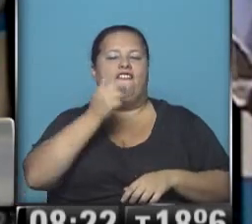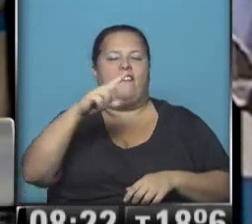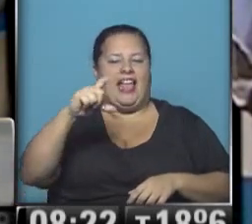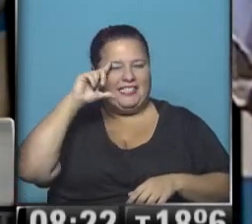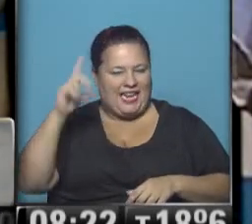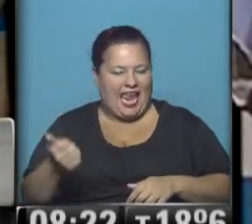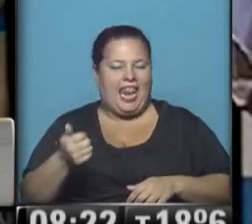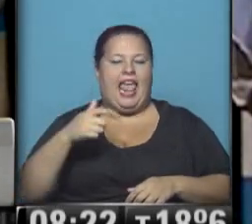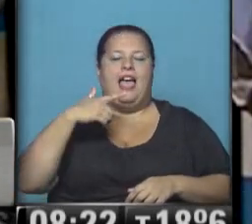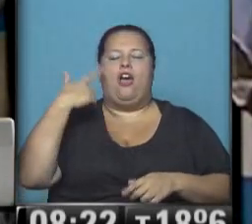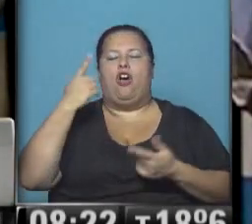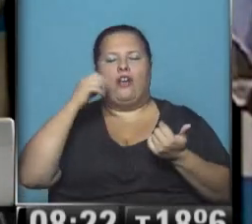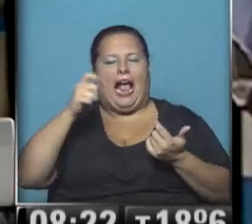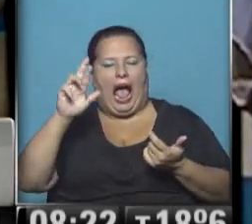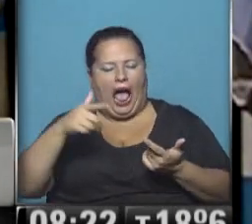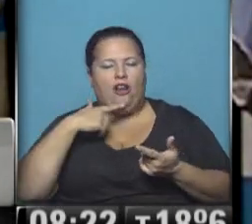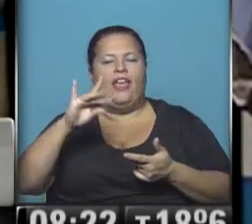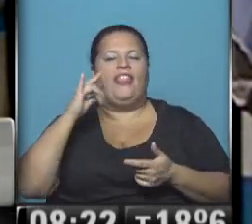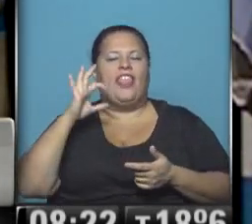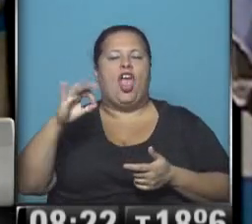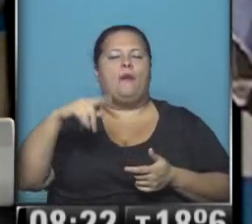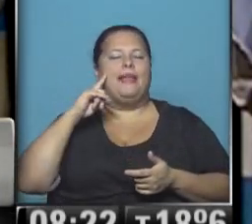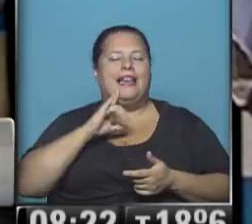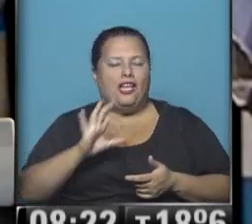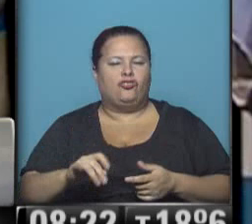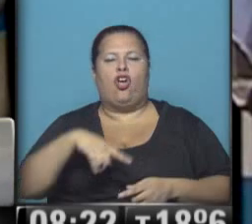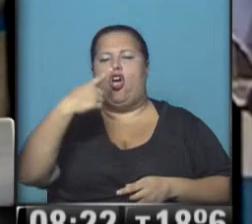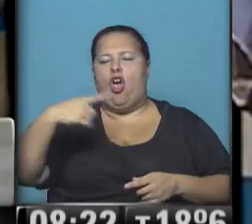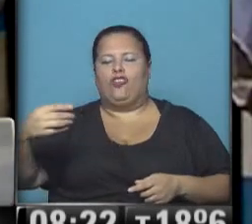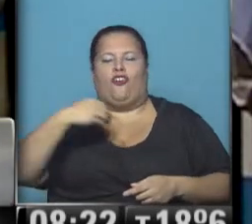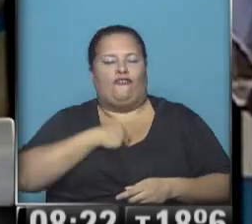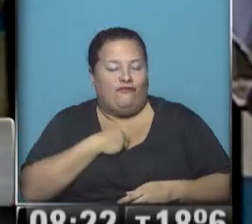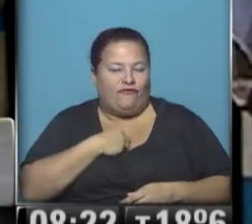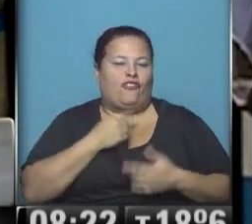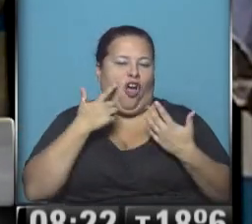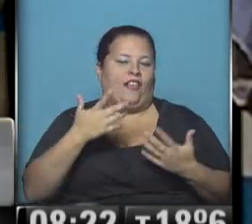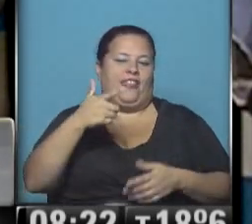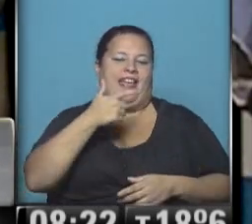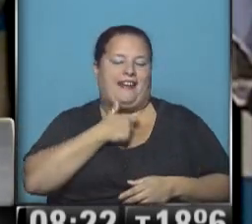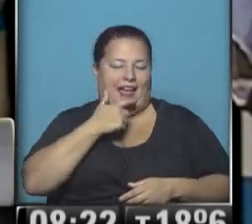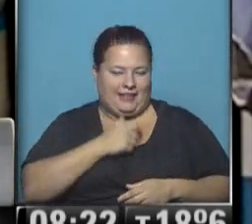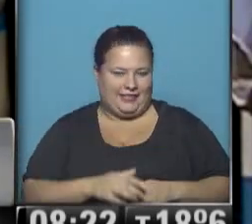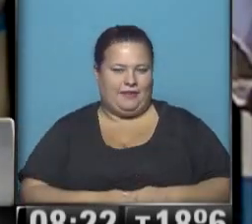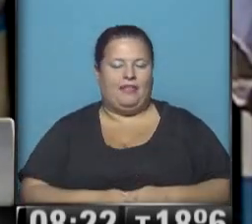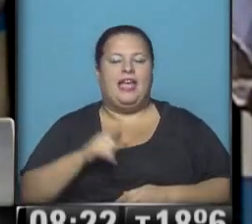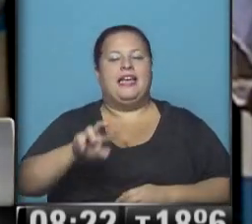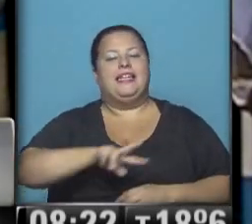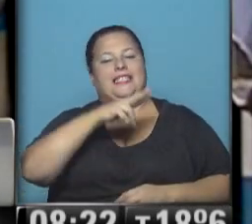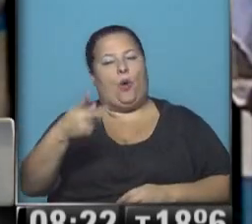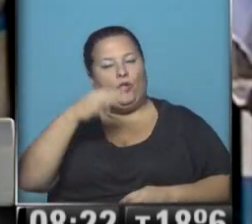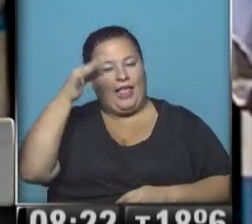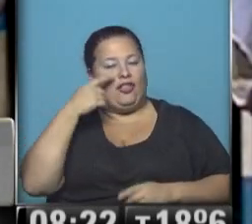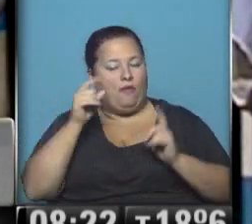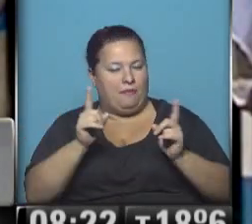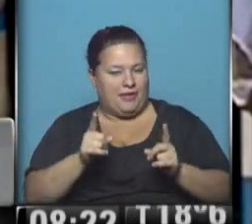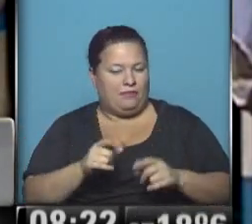Francella, Carlos Ulanowski, Diego Milito y otros hinchas conspicuos académicos. Es la segunda obra de Pelé